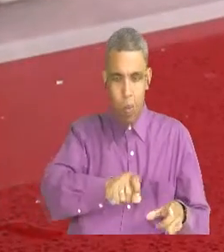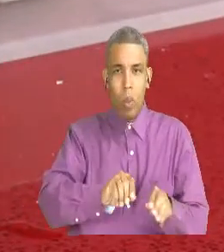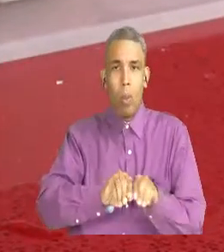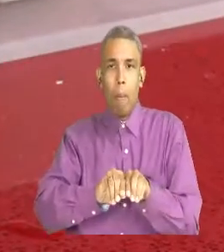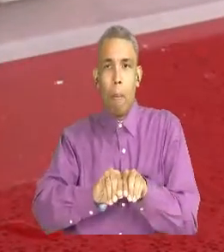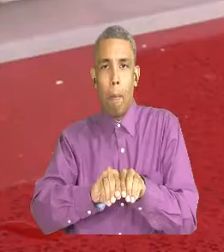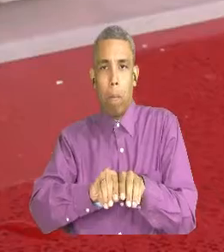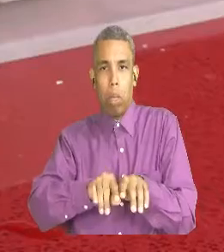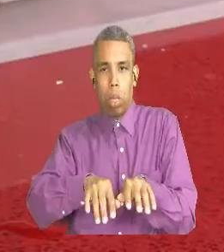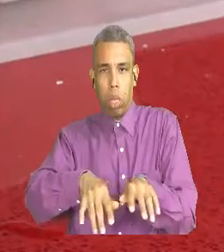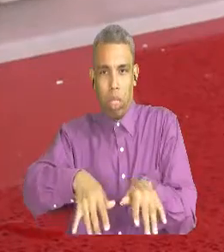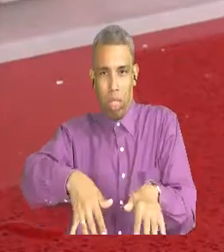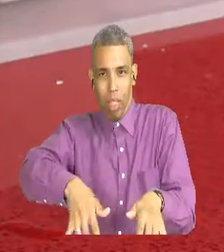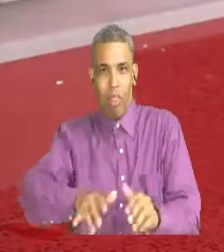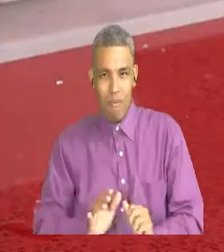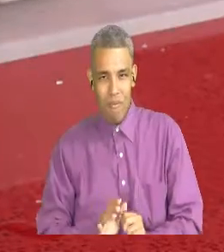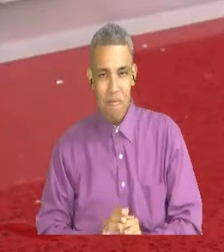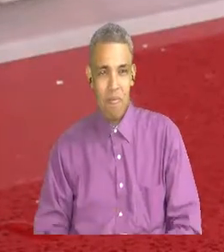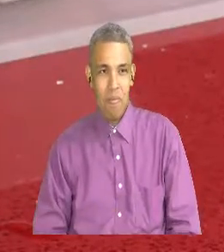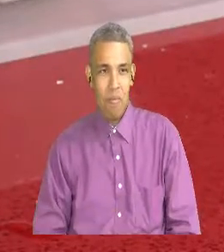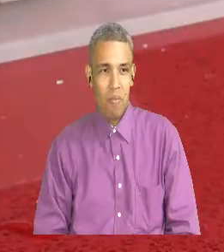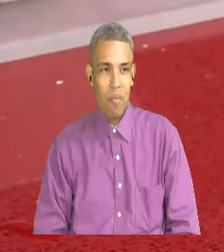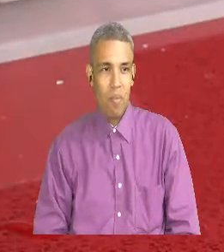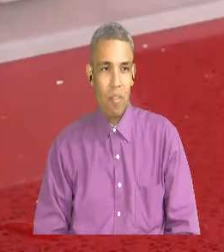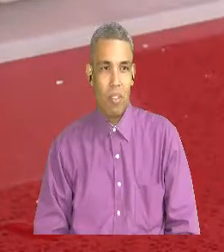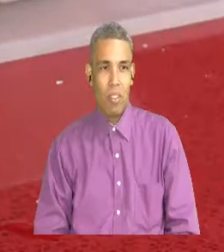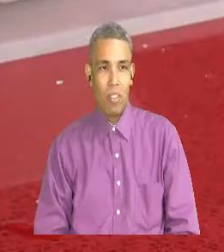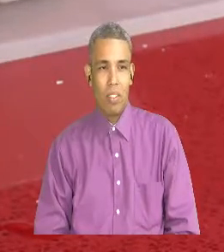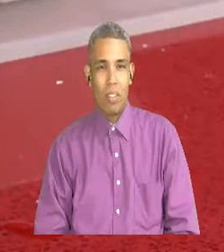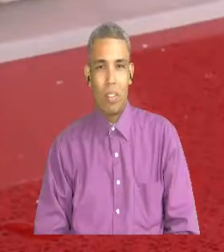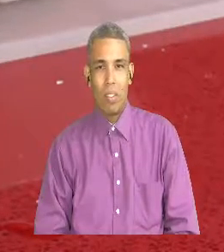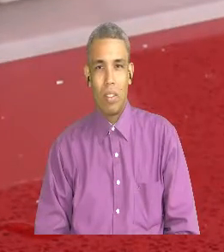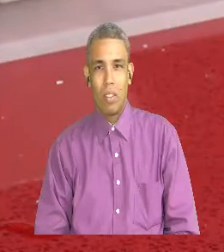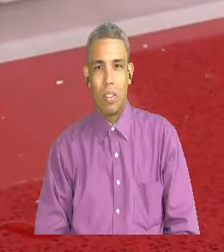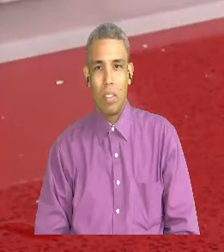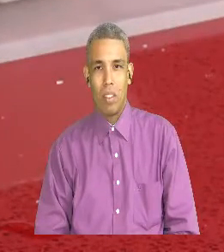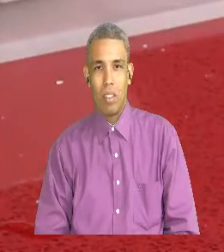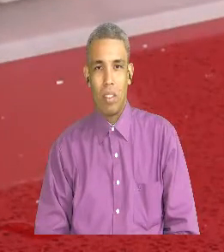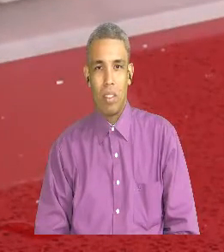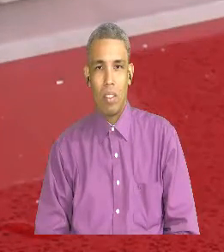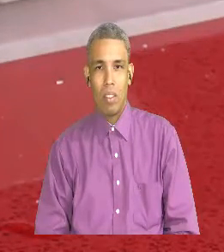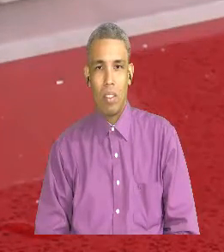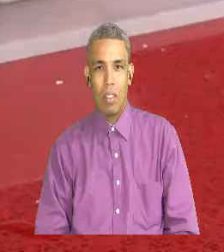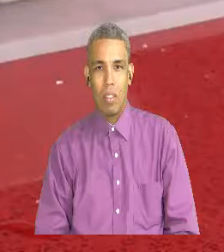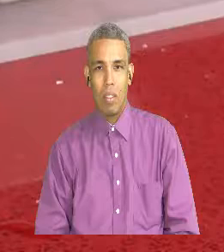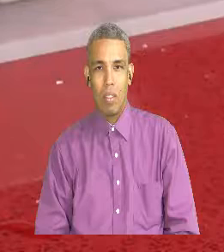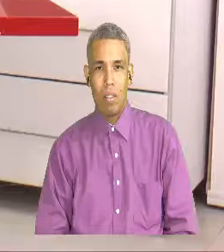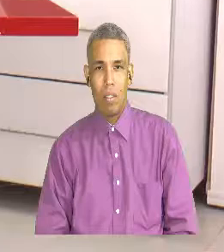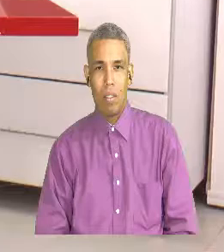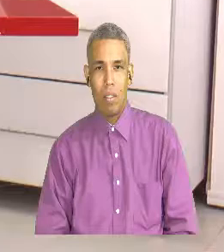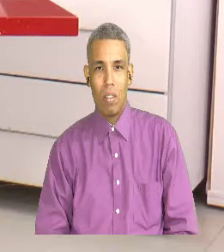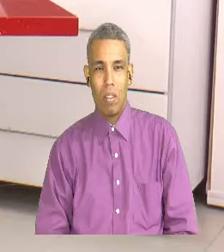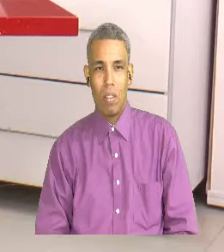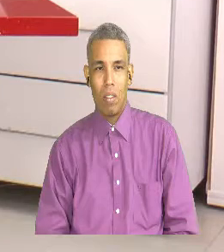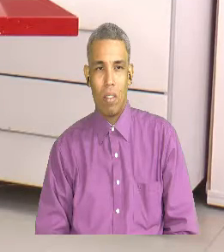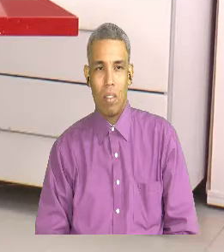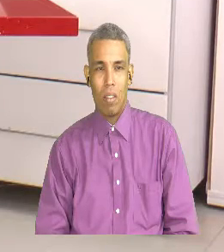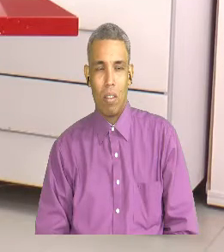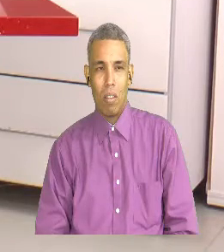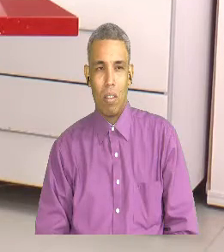gran variedad de salsas. Bueno, de por sí que hay varias formas de poder hacer el ensamble. Entonces esta es como otra. Sí, claro. Acá